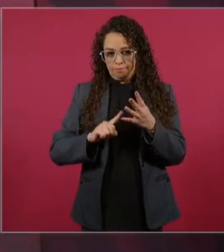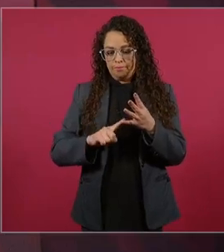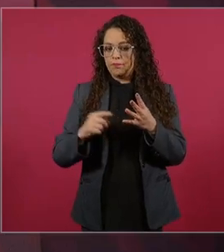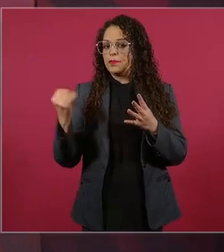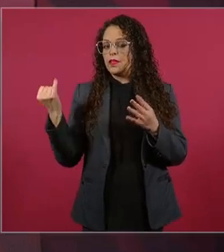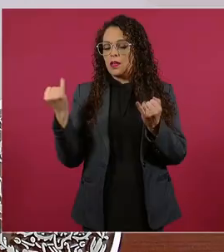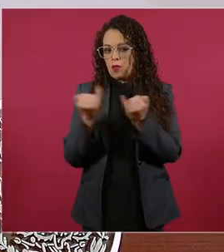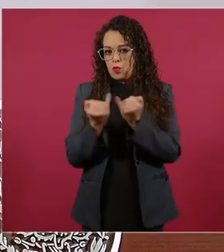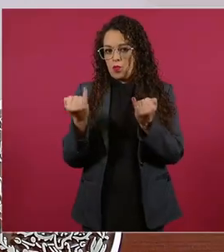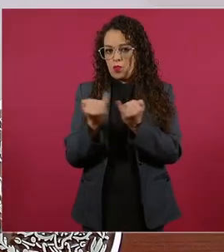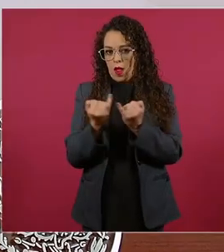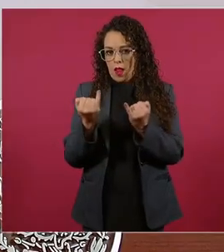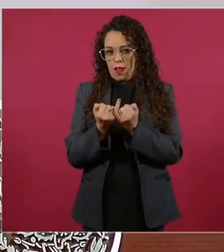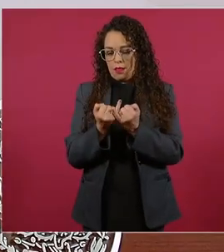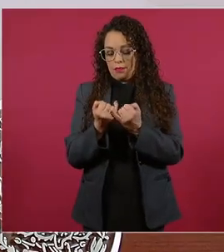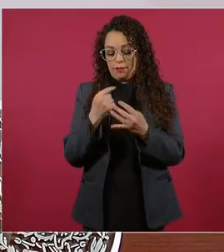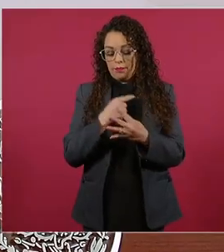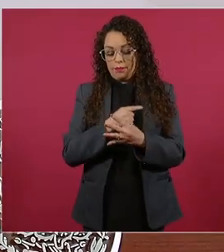Y luego